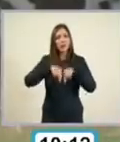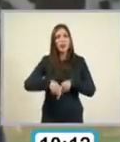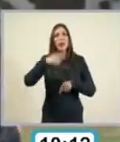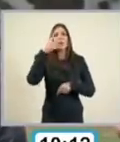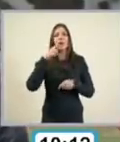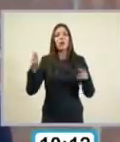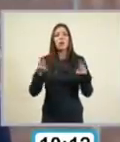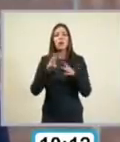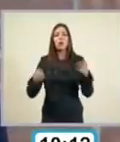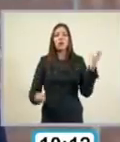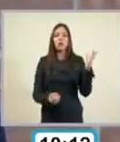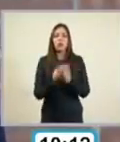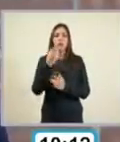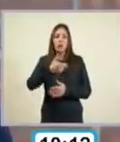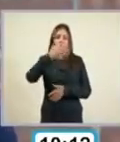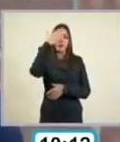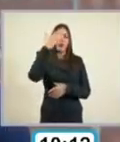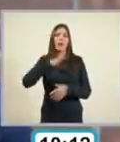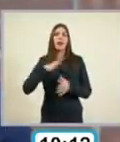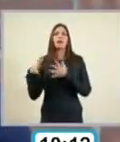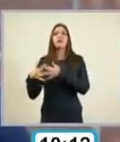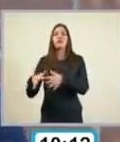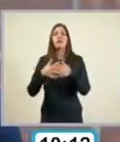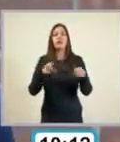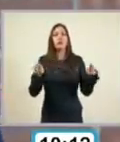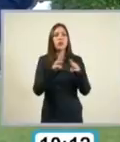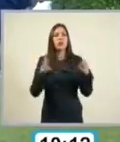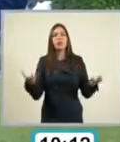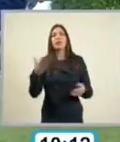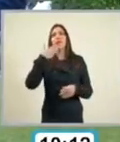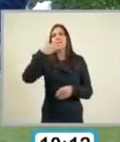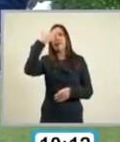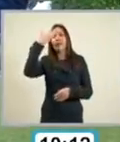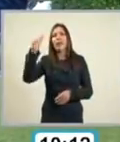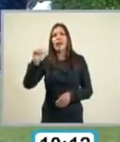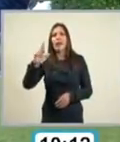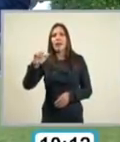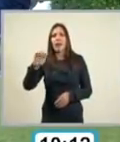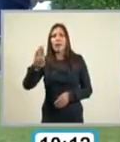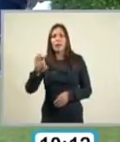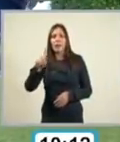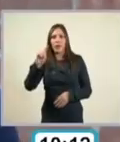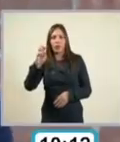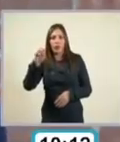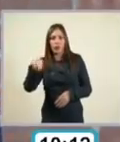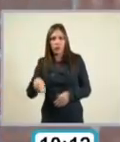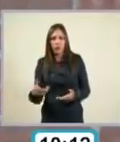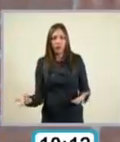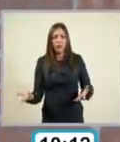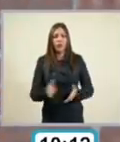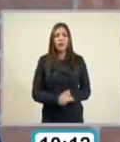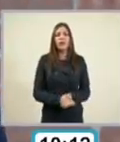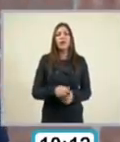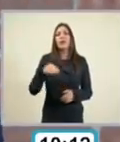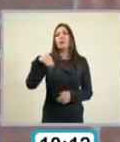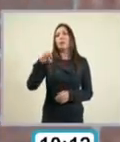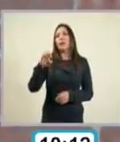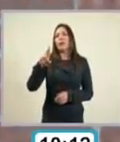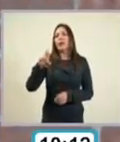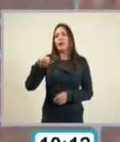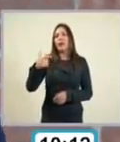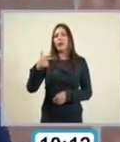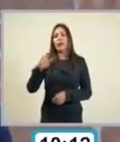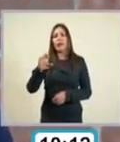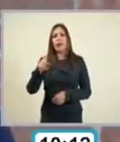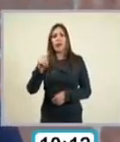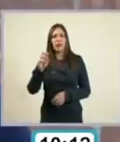Porque yo sé que tú haces una mezcla de ritmos, que el arabetón, ¿estoy Sí, bien? correcto. Ahora traes Merenguetón. merenguetón.